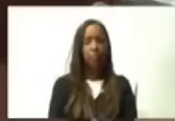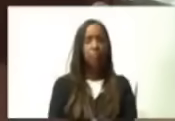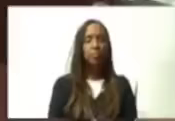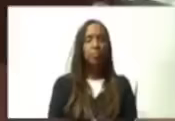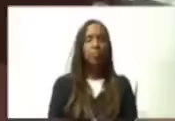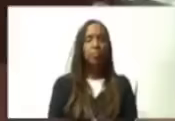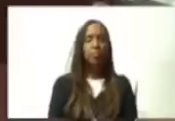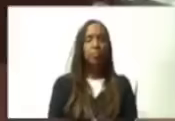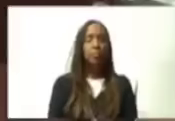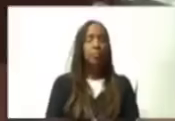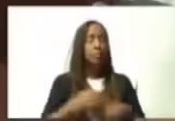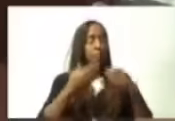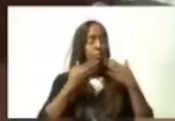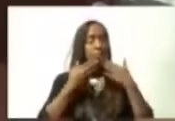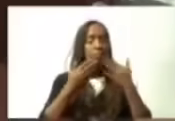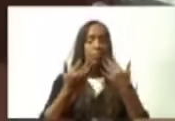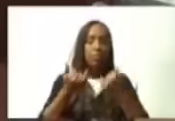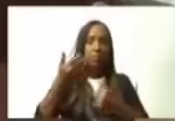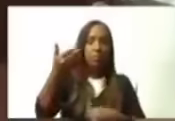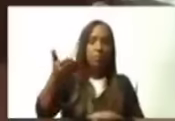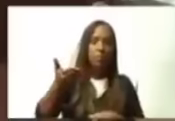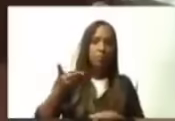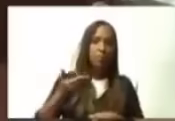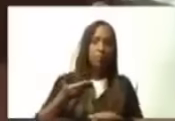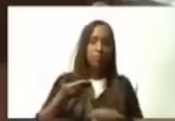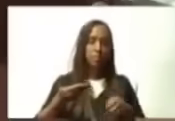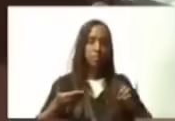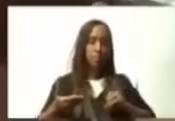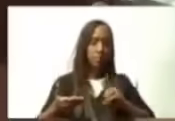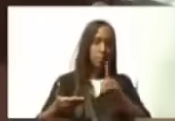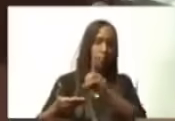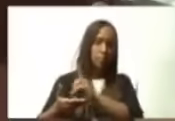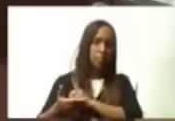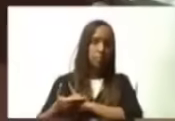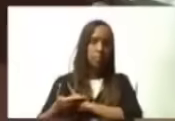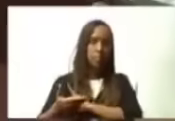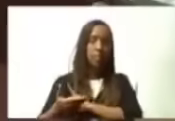conocido por todos nosotros como el Puma.